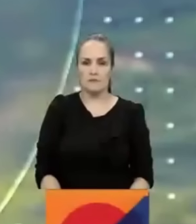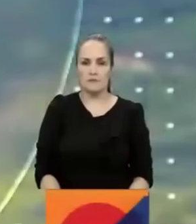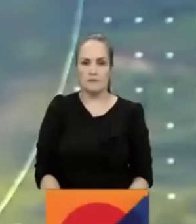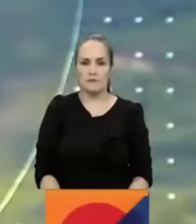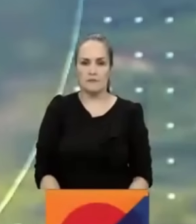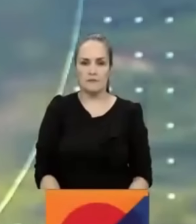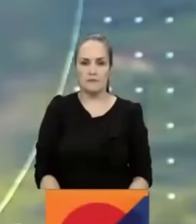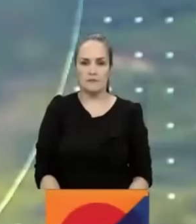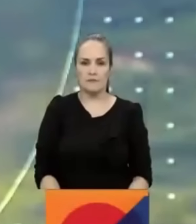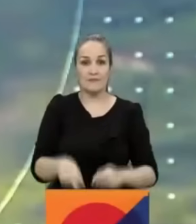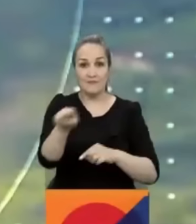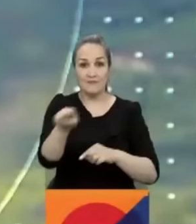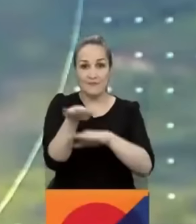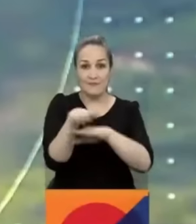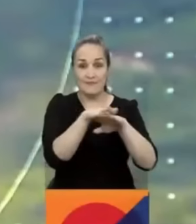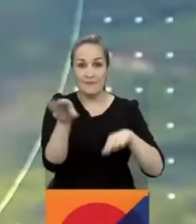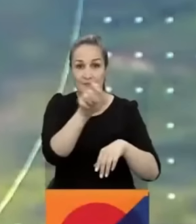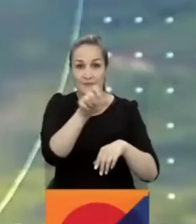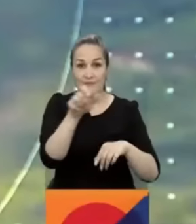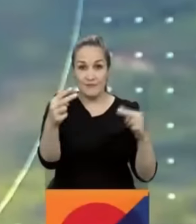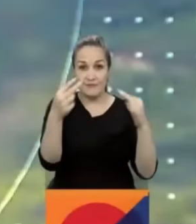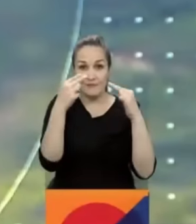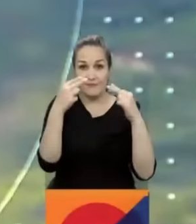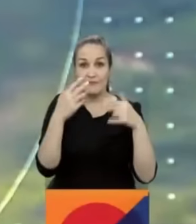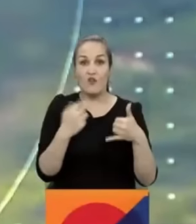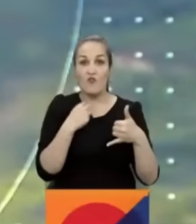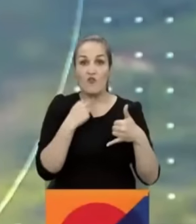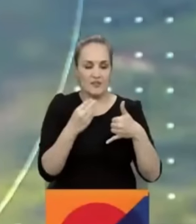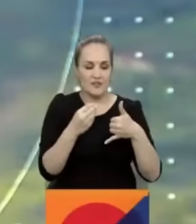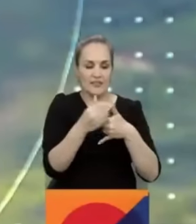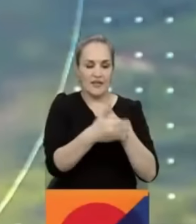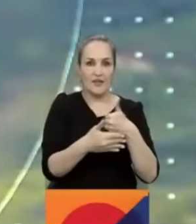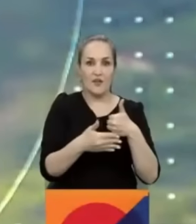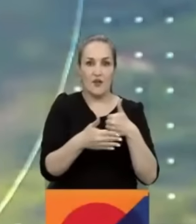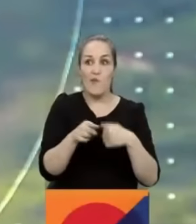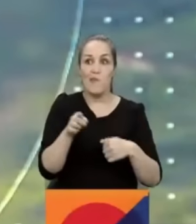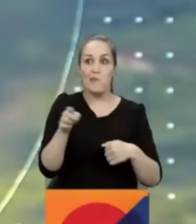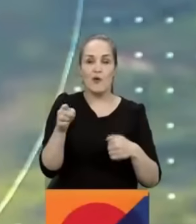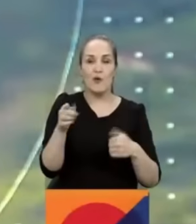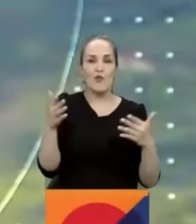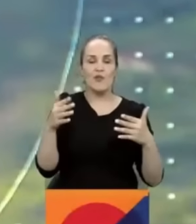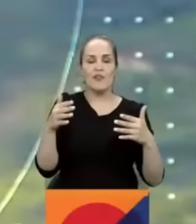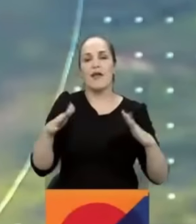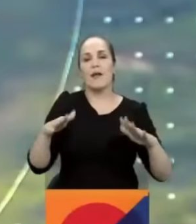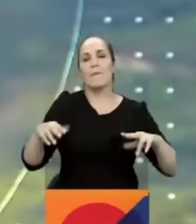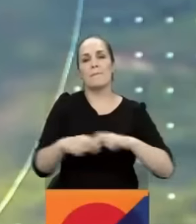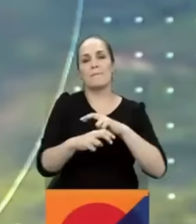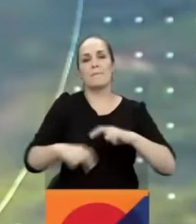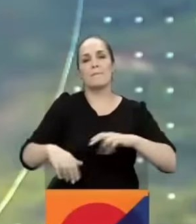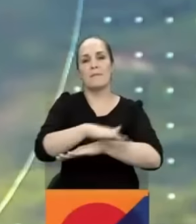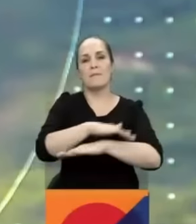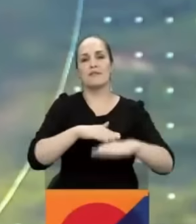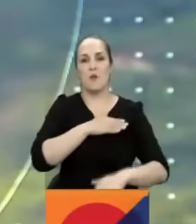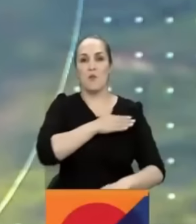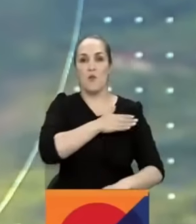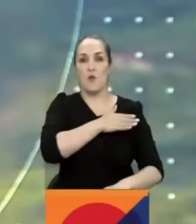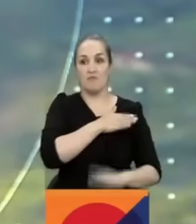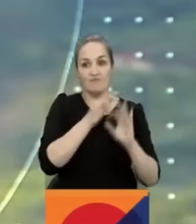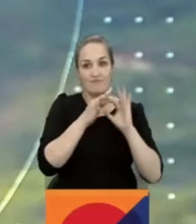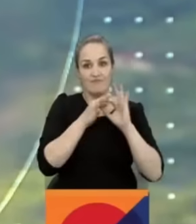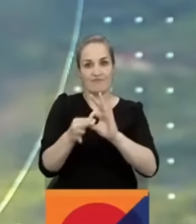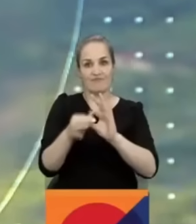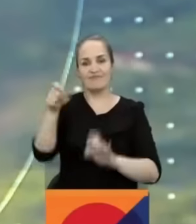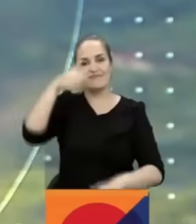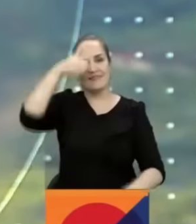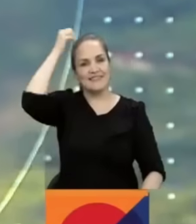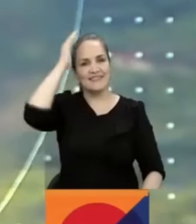Y como ustedes se han dado cuenta, nuestra voz del territorio se encuentra en la Plaza de Bolívar. Allí nos conectamos con el ambiente a esta hora, Sandra